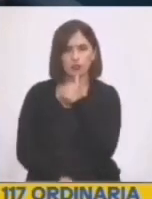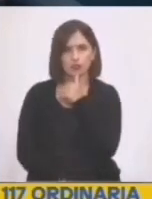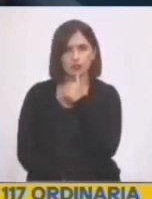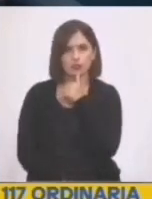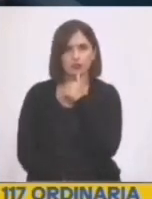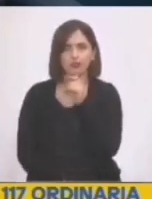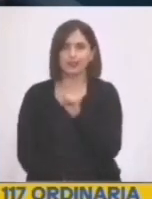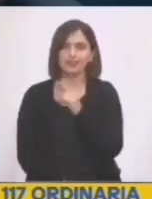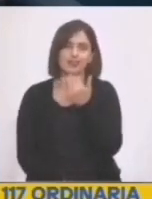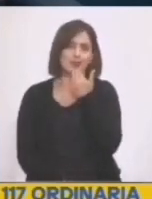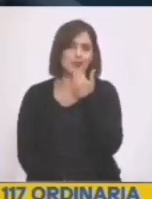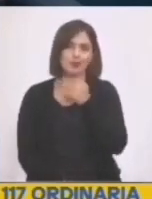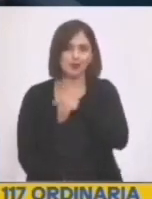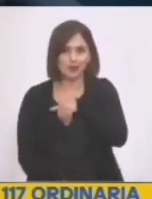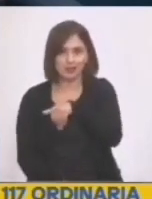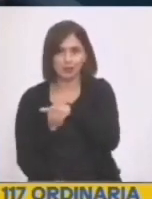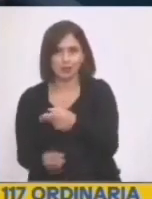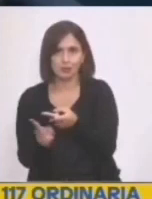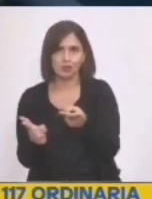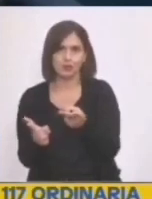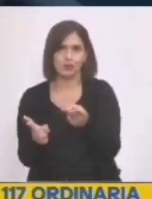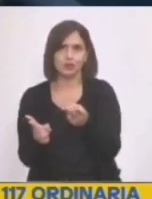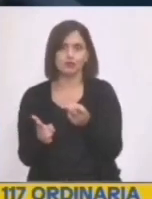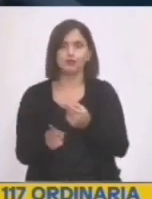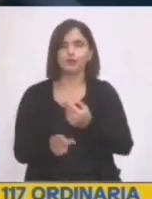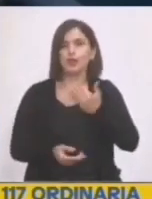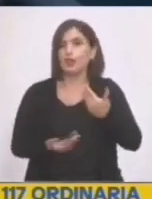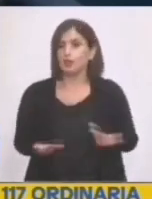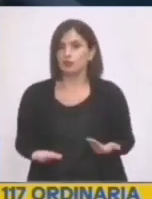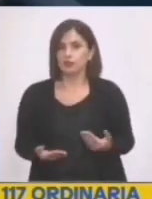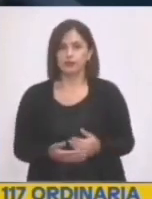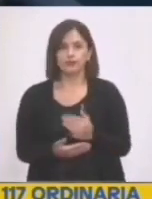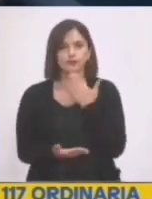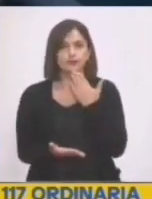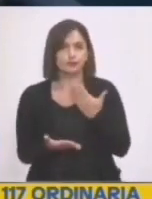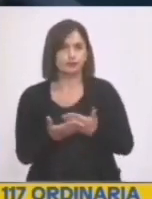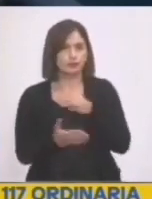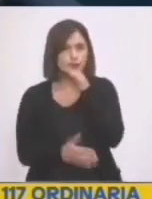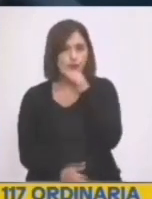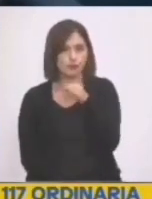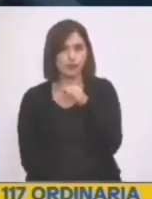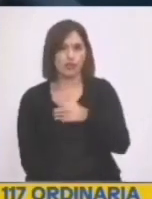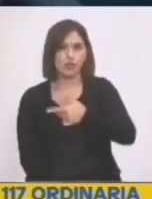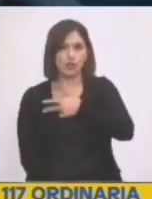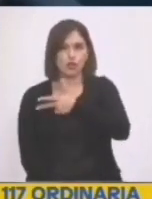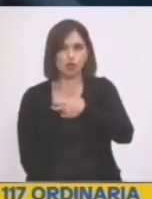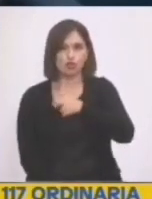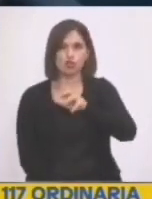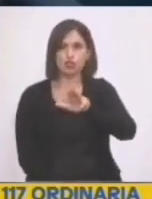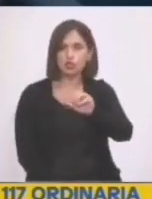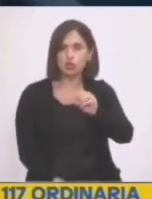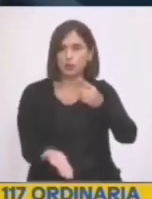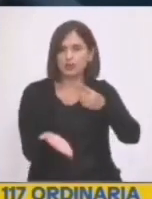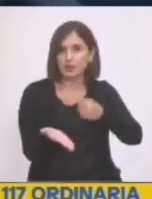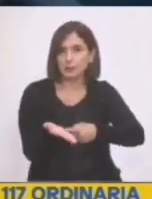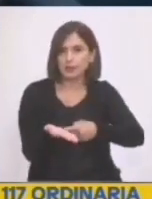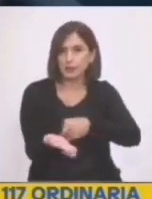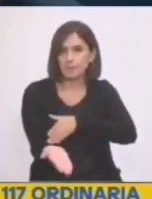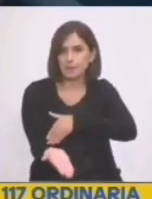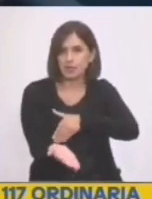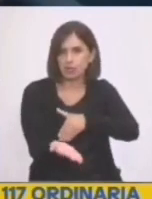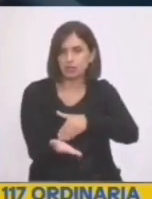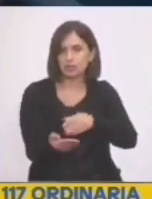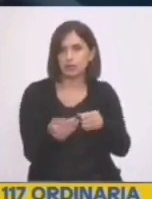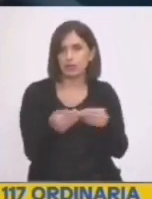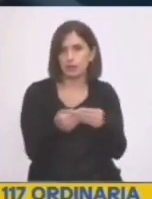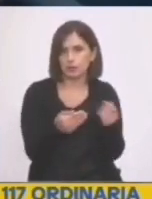transporte público Entonces cuando estamos hablando de ochocientos noventa mil millones de pesos para